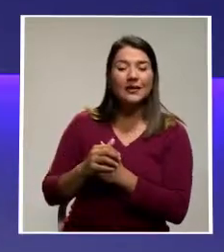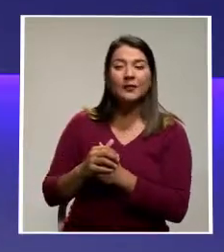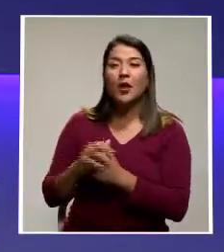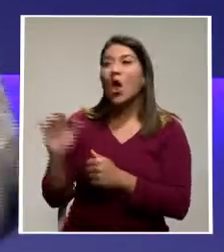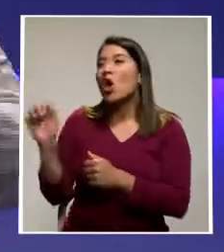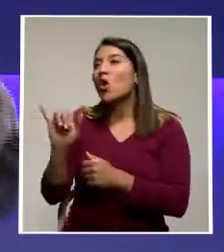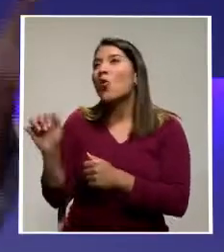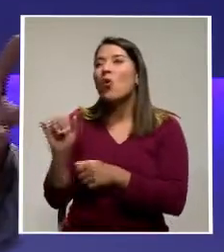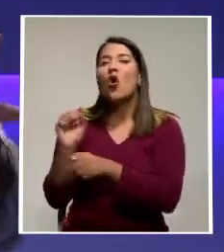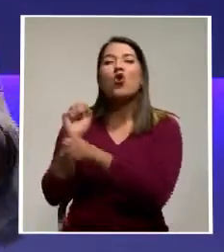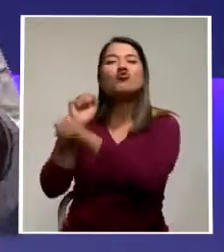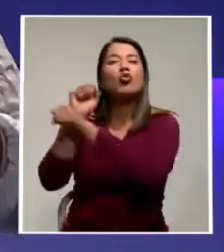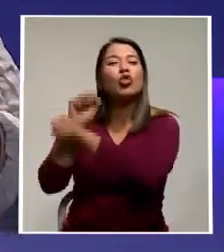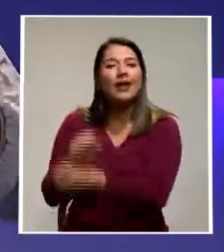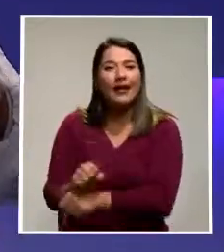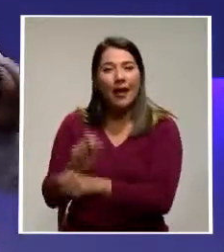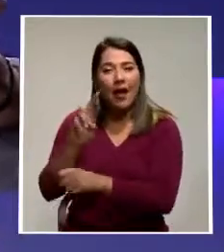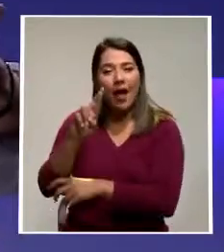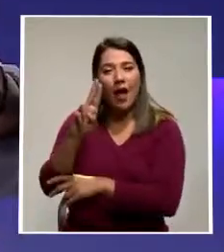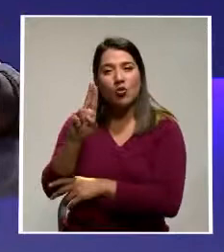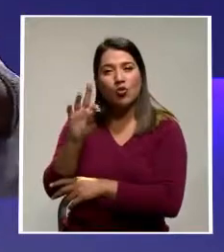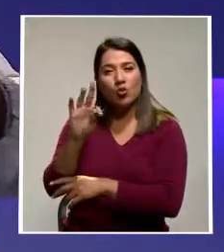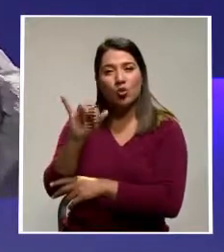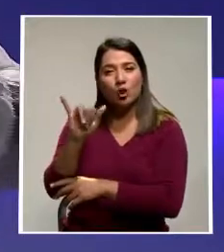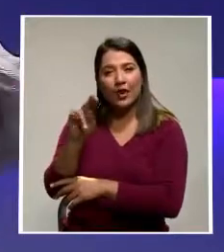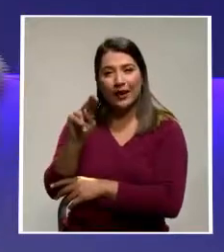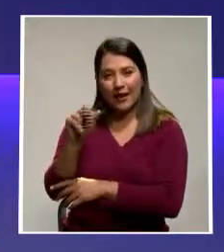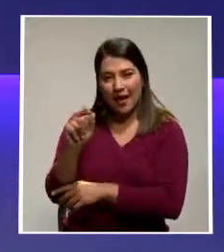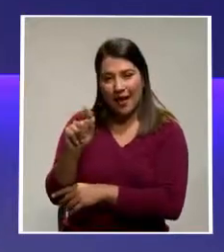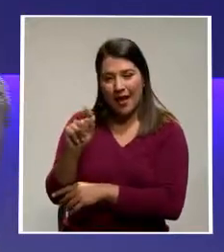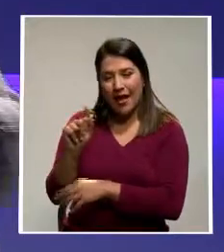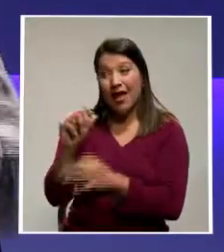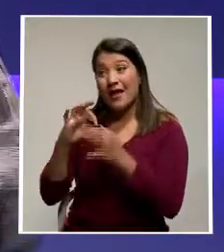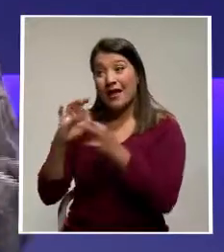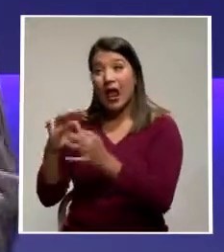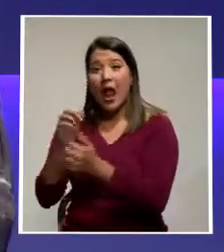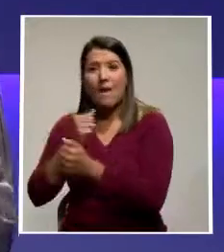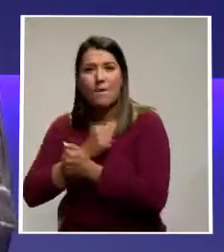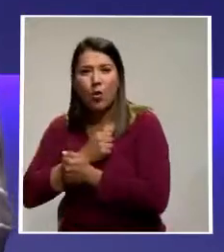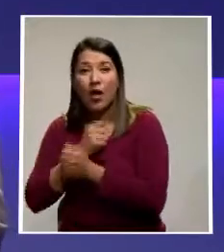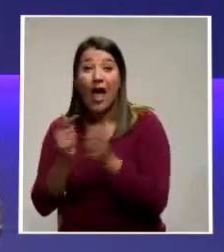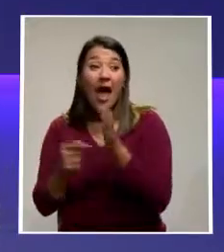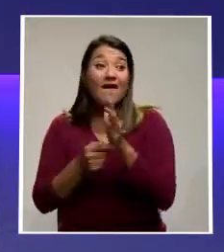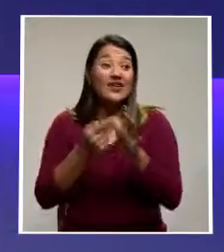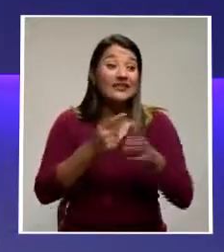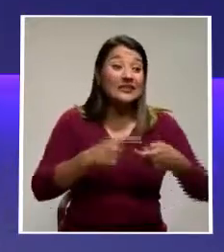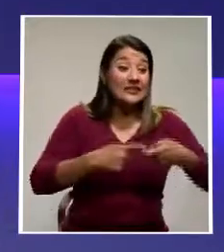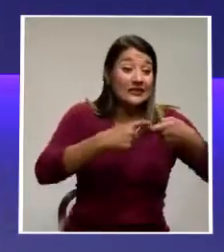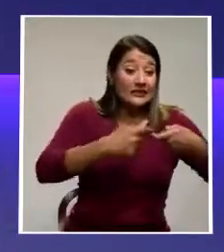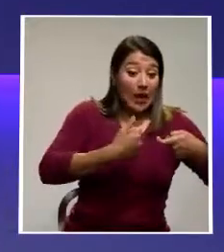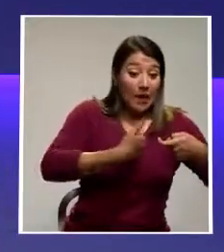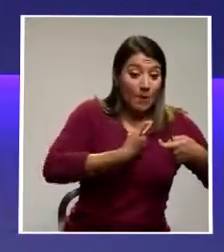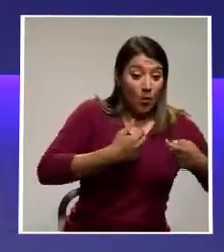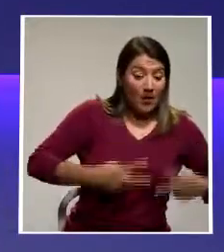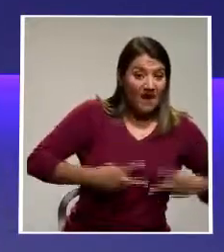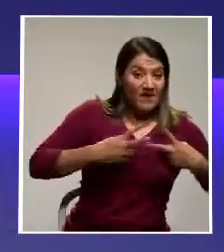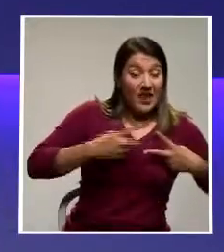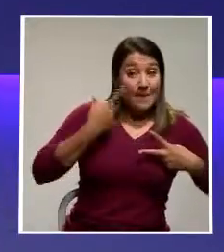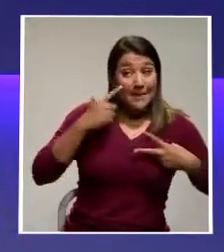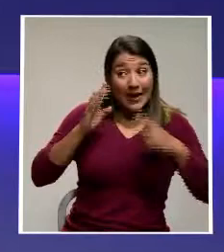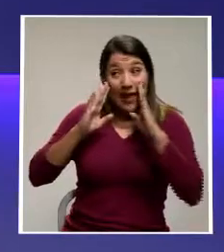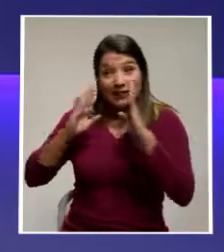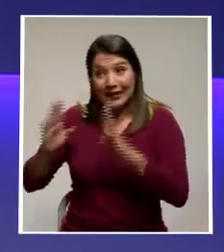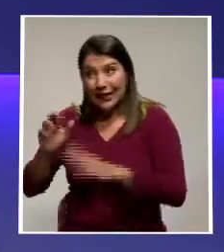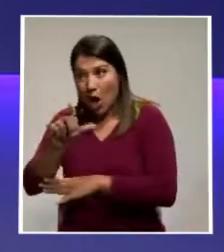de dejar el cuaderno para acudir a atender a los demás, que no lo vamos a dejar de hacer, porque eso es lo